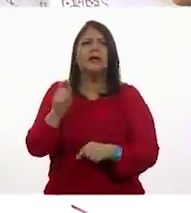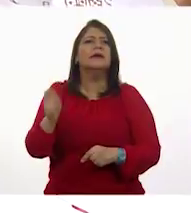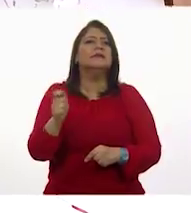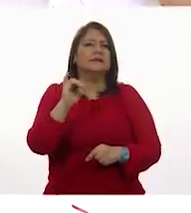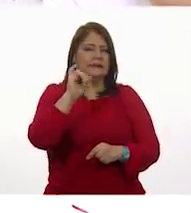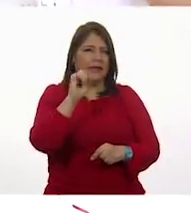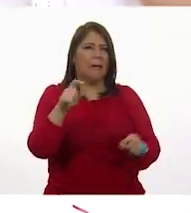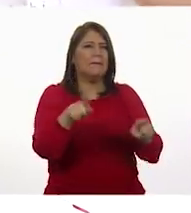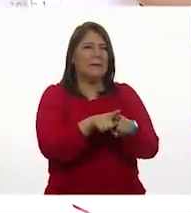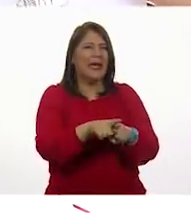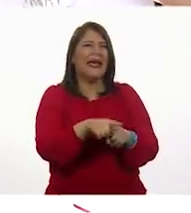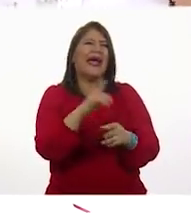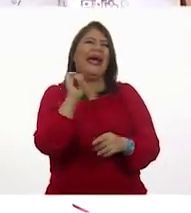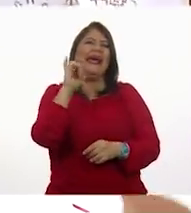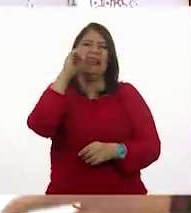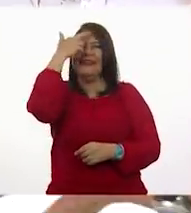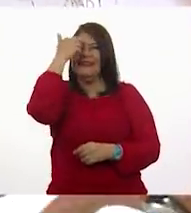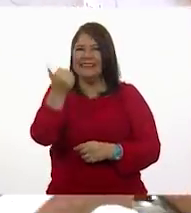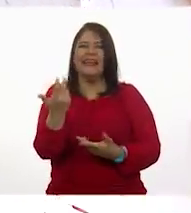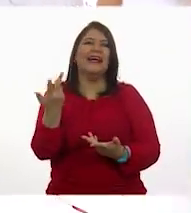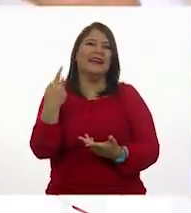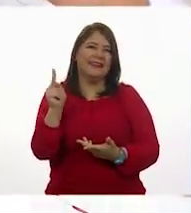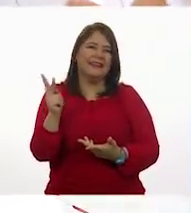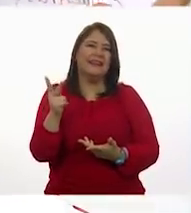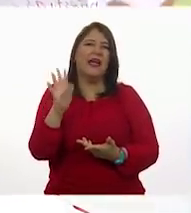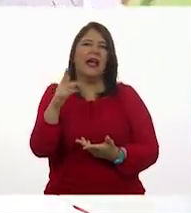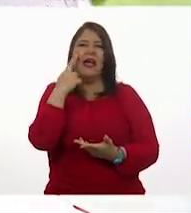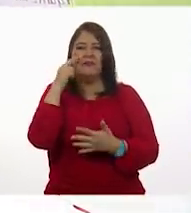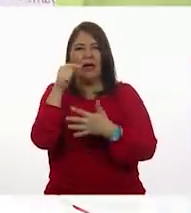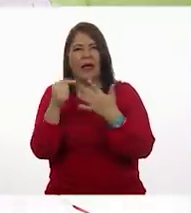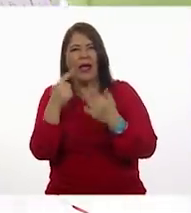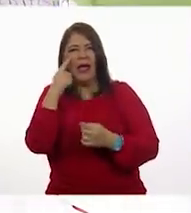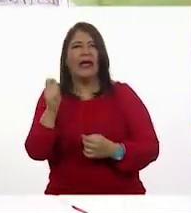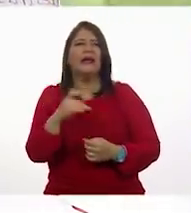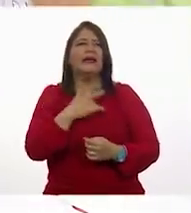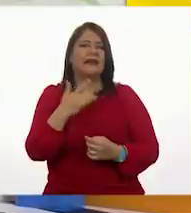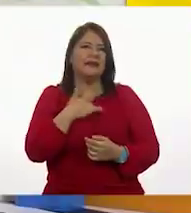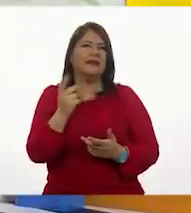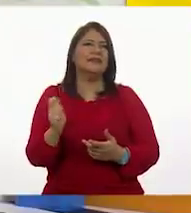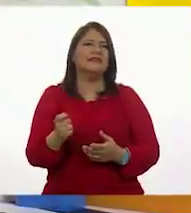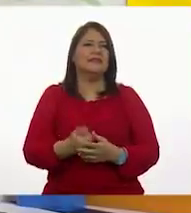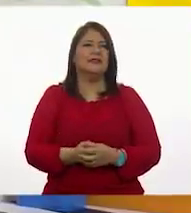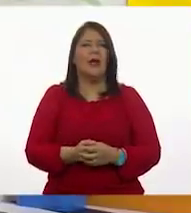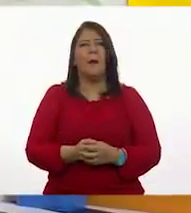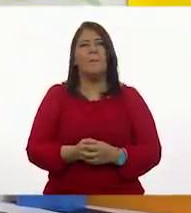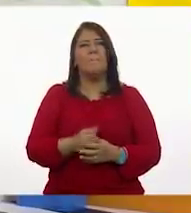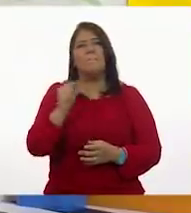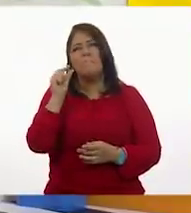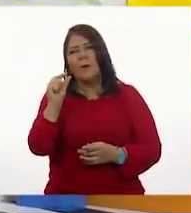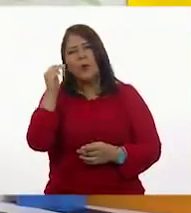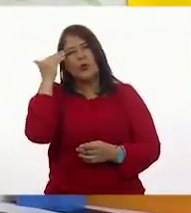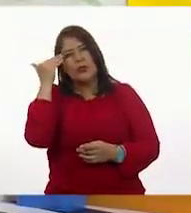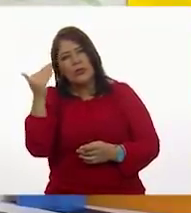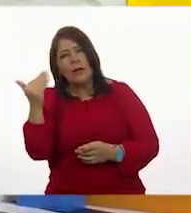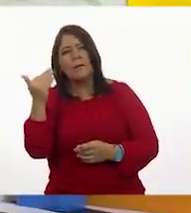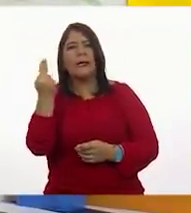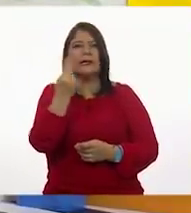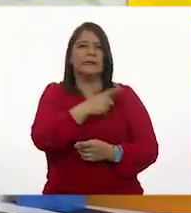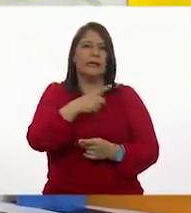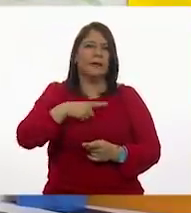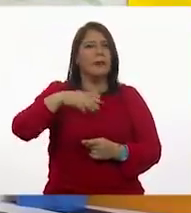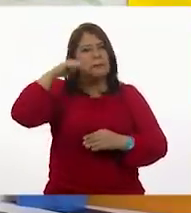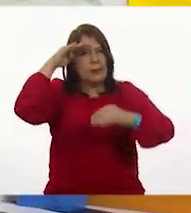la misma. Tienes razón. ¿Qué pero ¿sabes que qué? Hacer? Todo esto sirvió para que entonces tuvieras un poquito más de tiempo y meditar muy